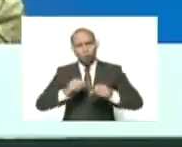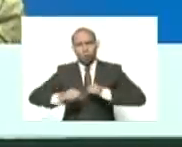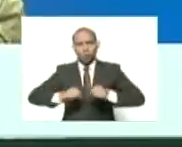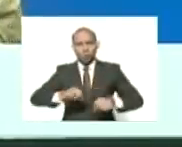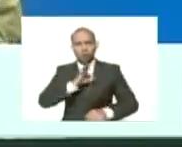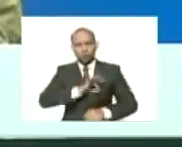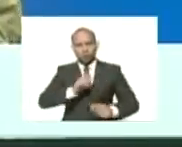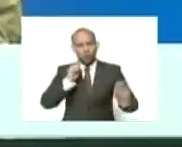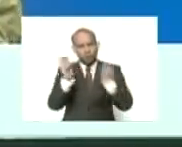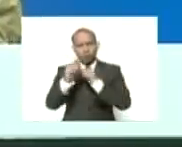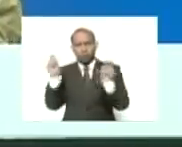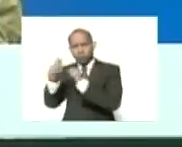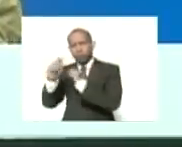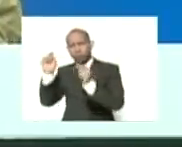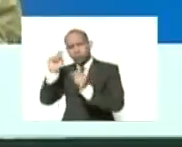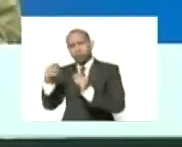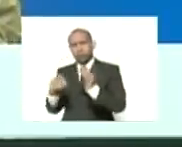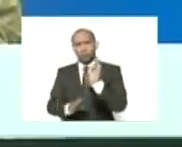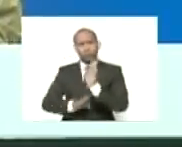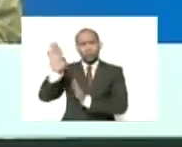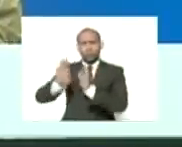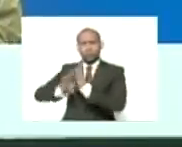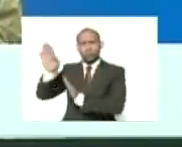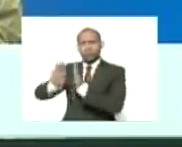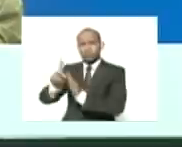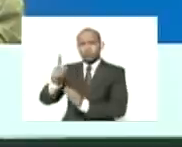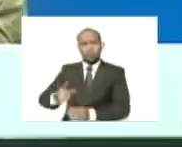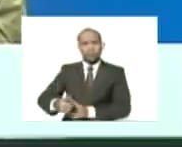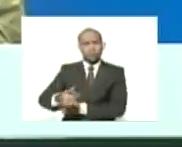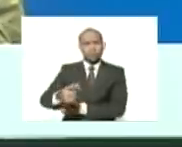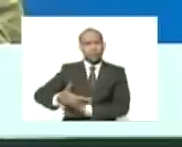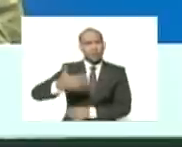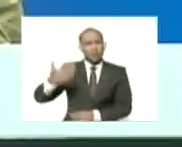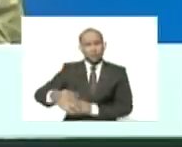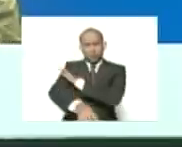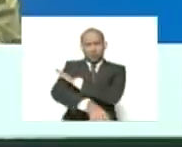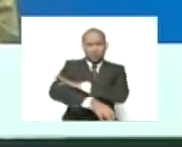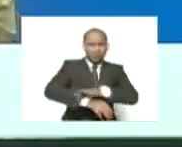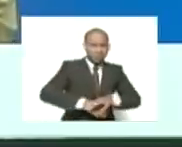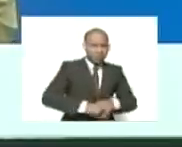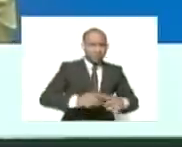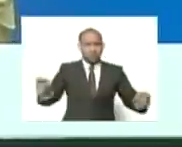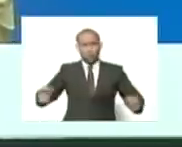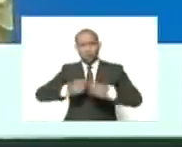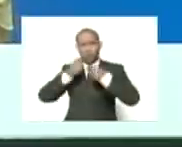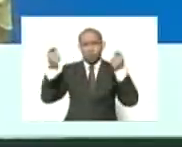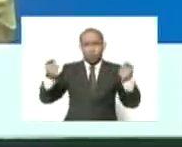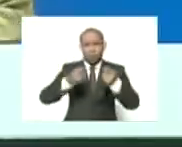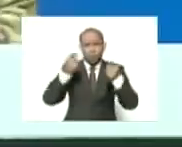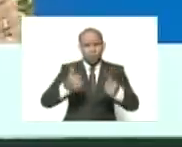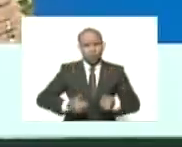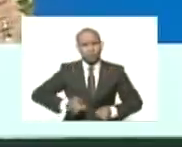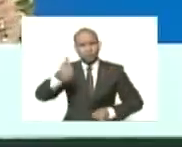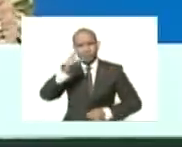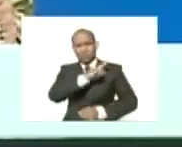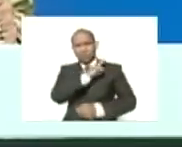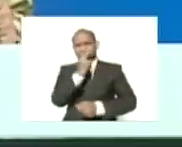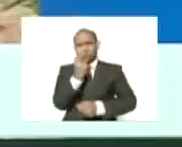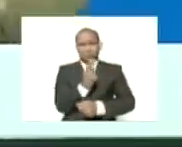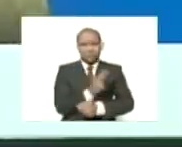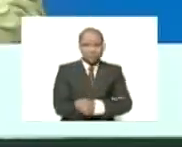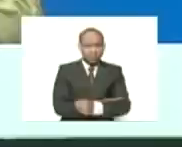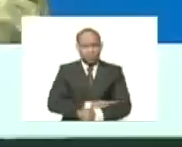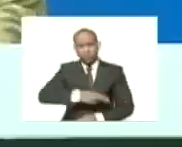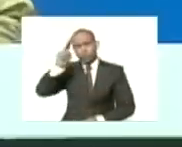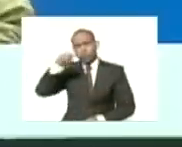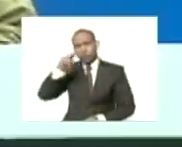sociales. Tenemos que construir un poderoso brazo popular, el más poderoso que jamás haya existido